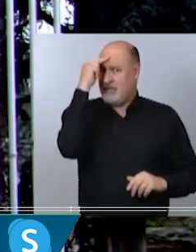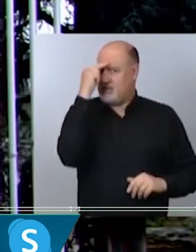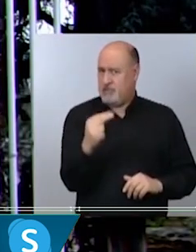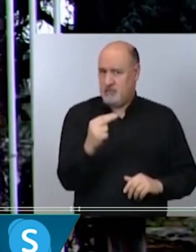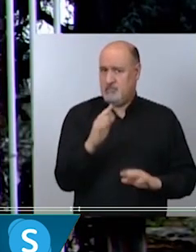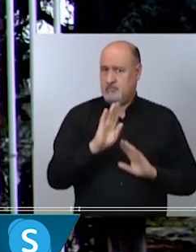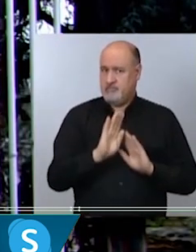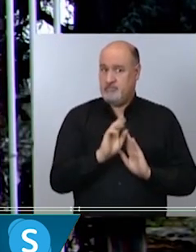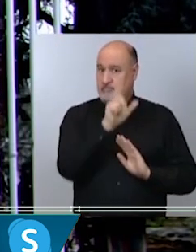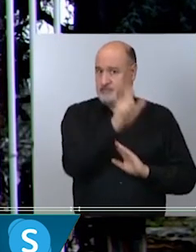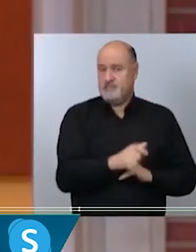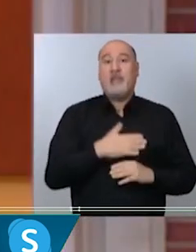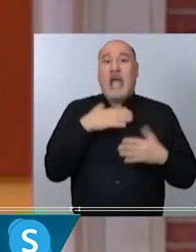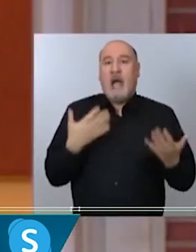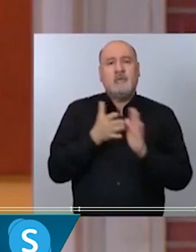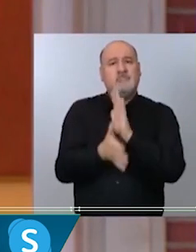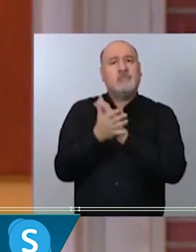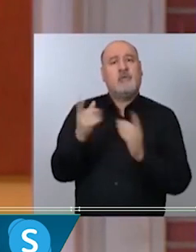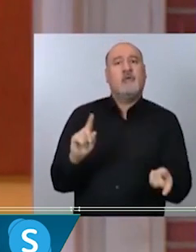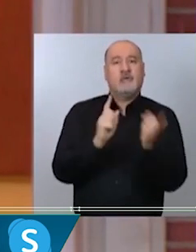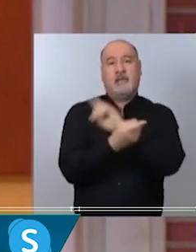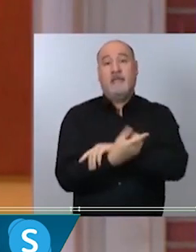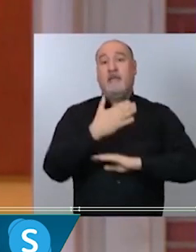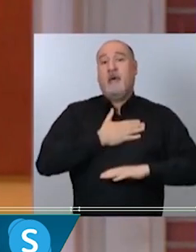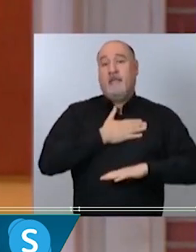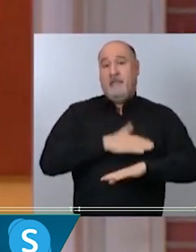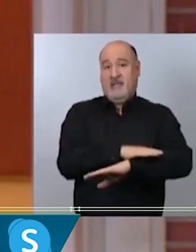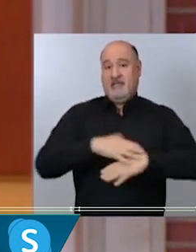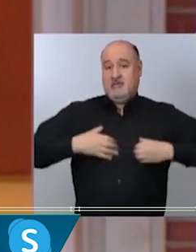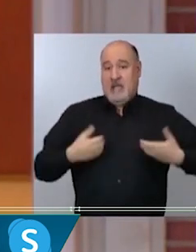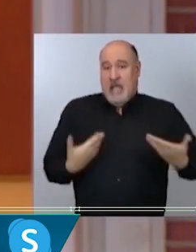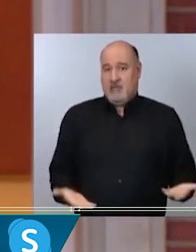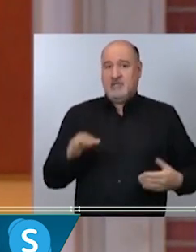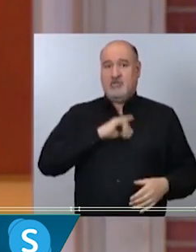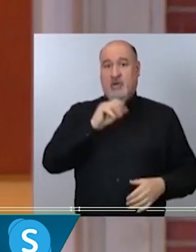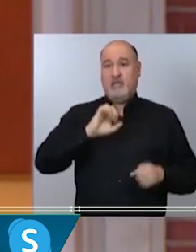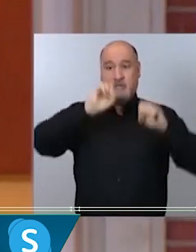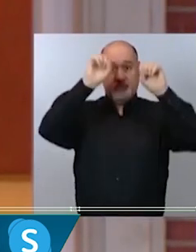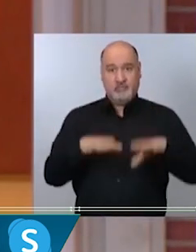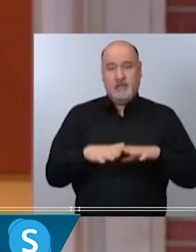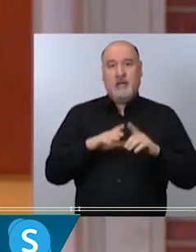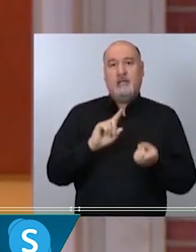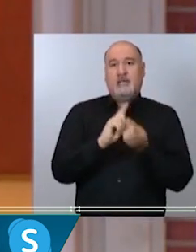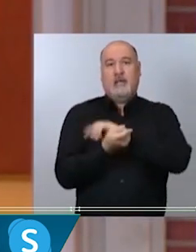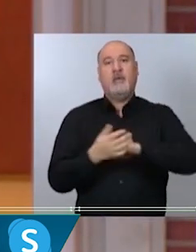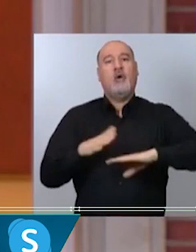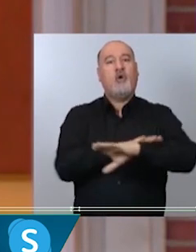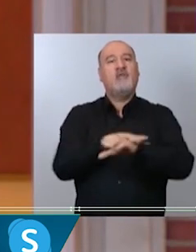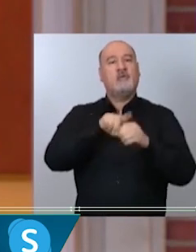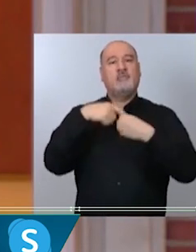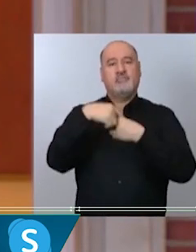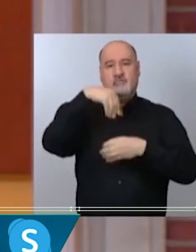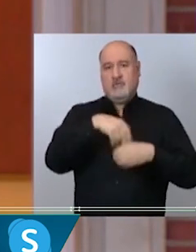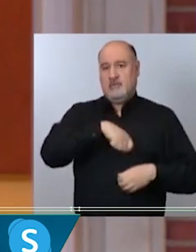tributaria total y absolutamente enloquecida. Y el clavo en la tumba de los contribuyentes puede ser, además, la armonización fiscal, que en